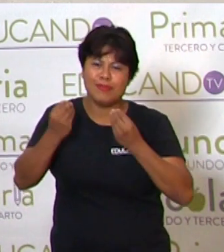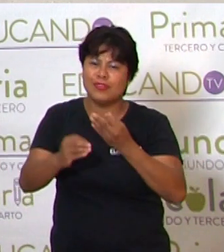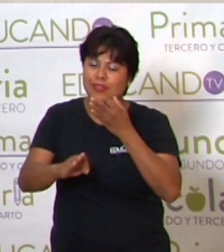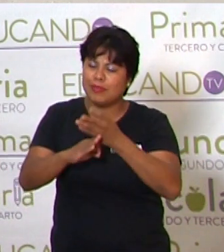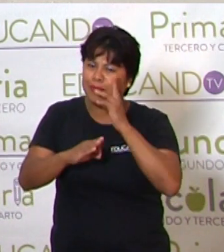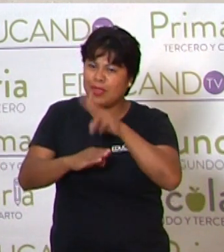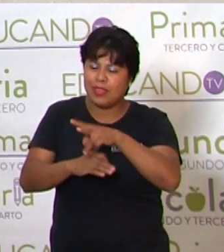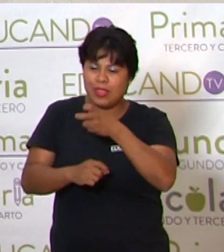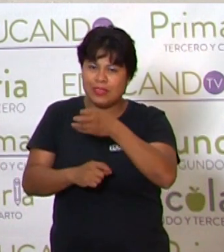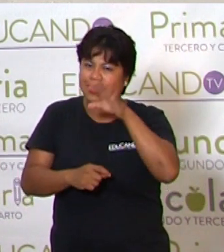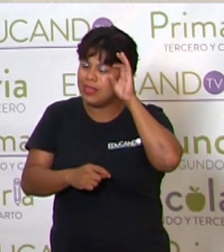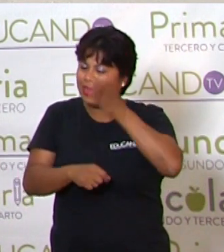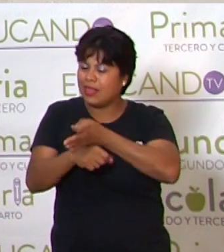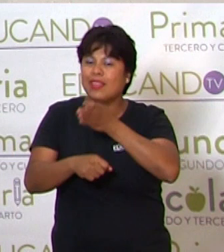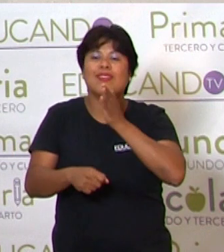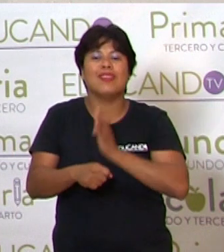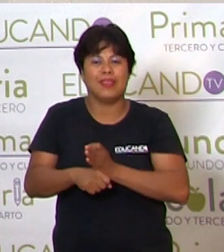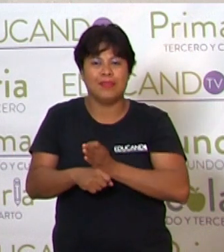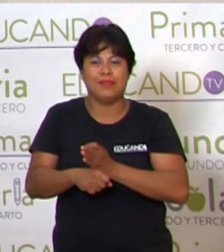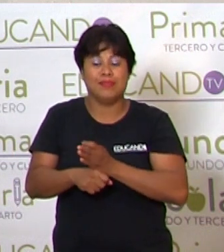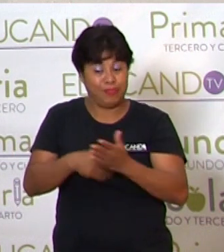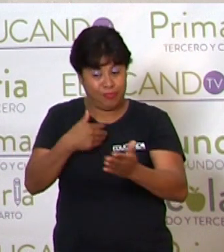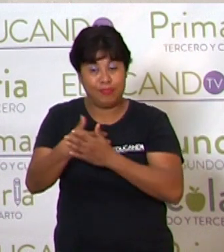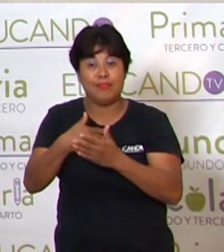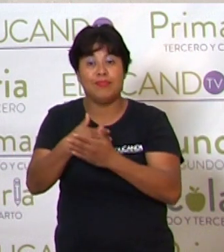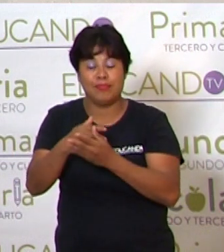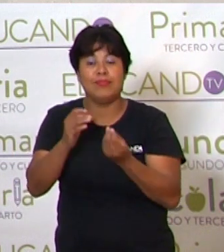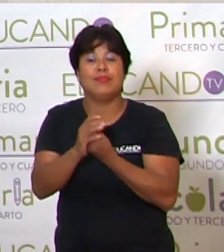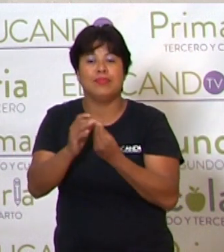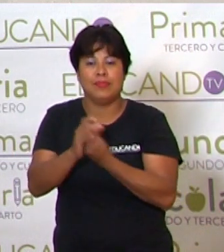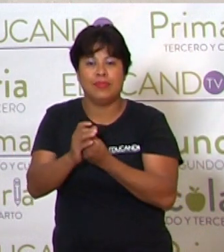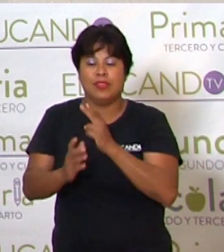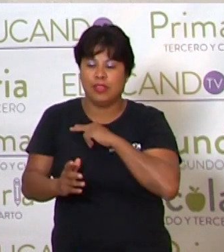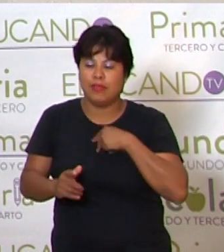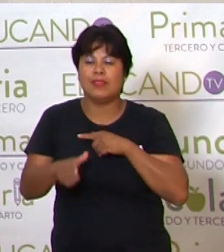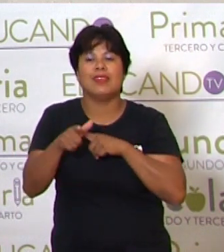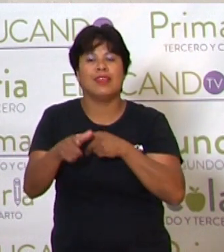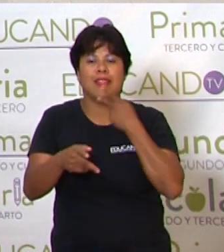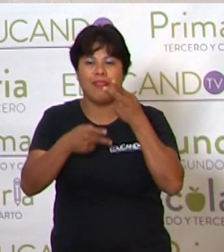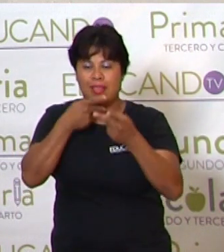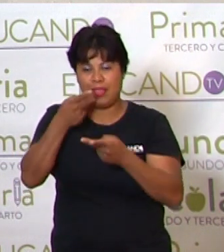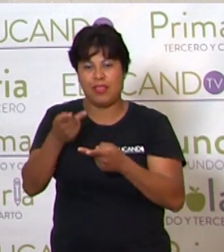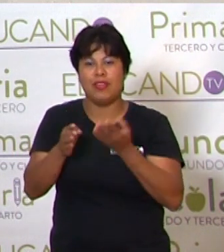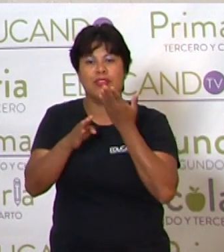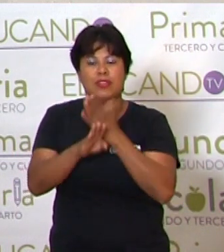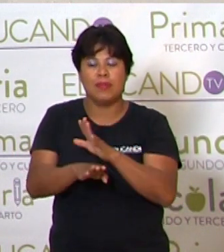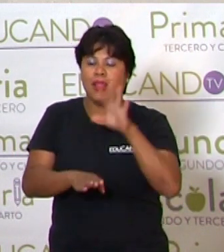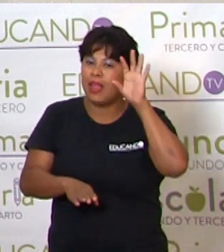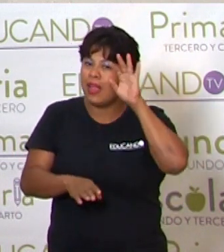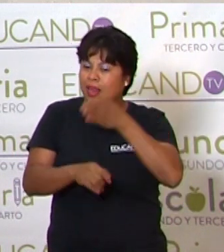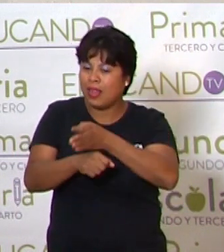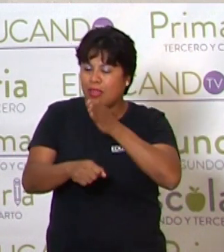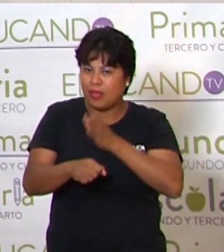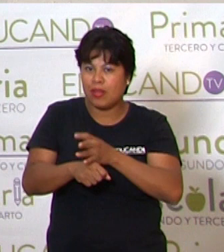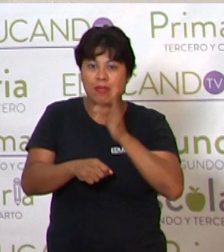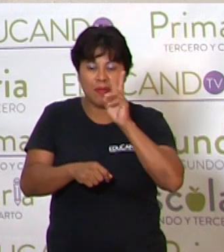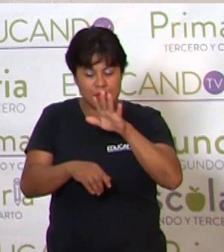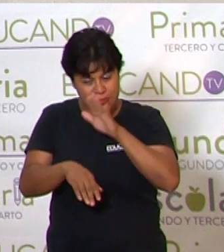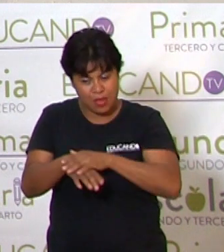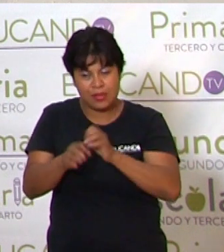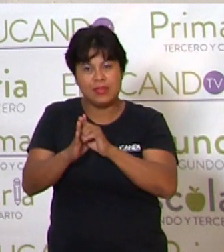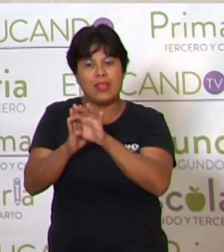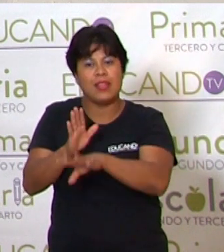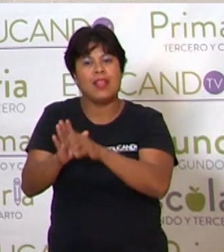mucho viendo estas caricaturas. En la próxima sesión vamos a seguir hablando de la caricatura, vamos a ver